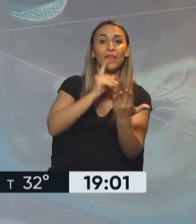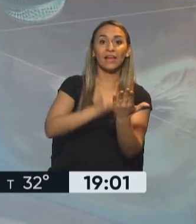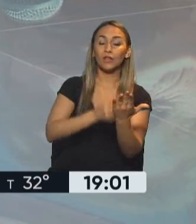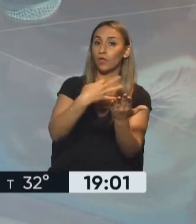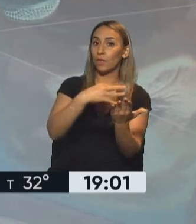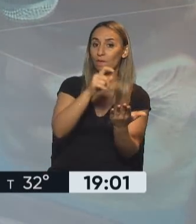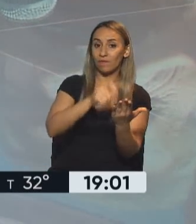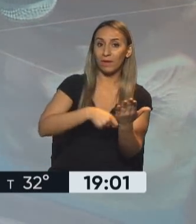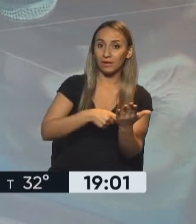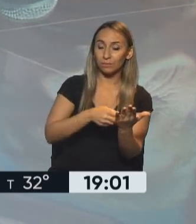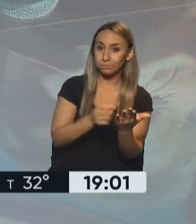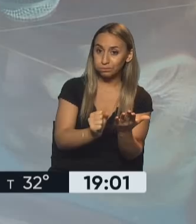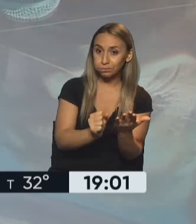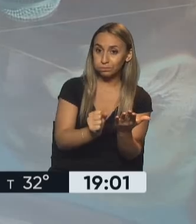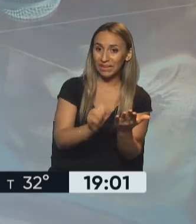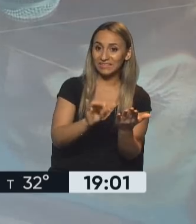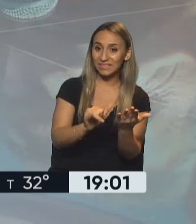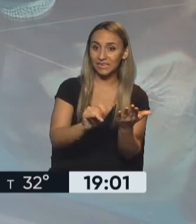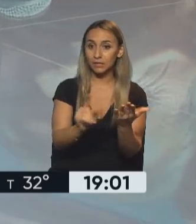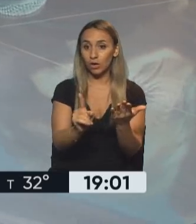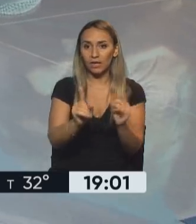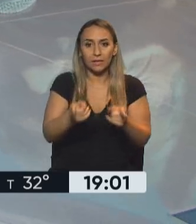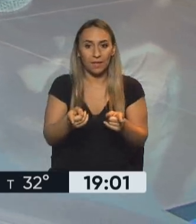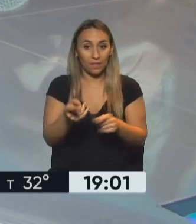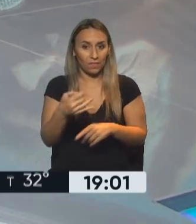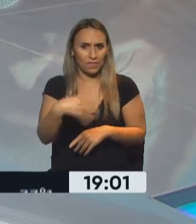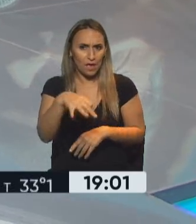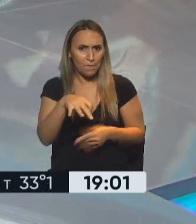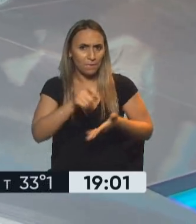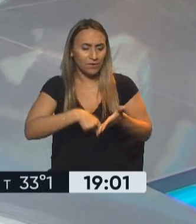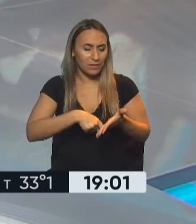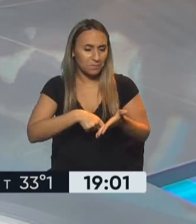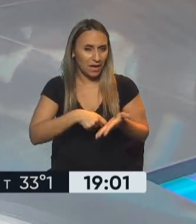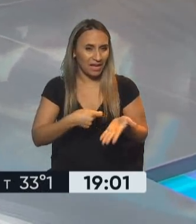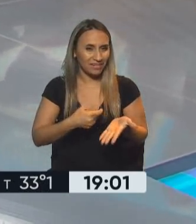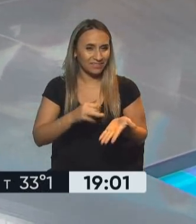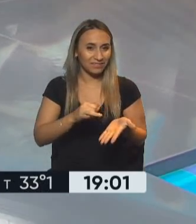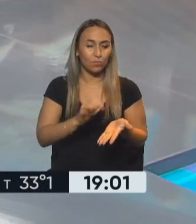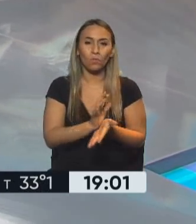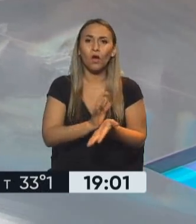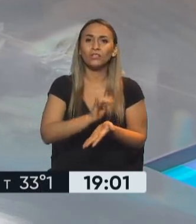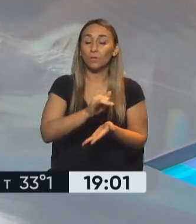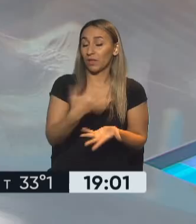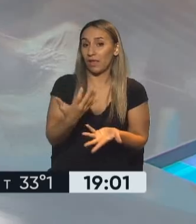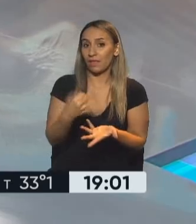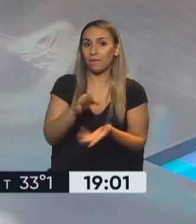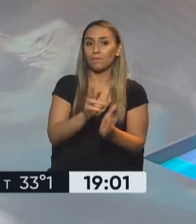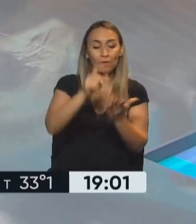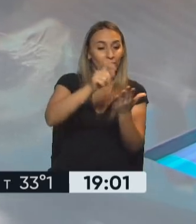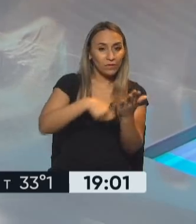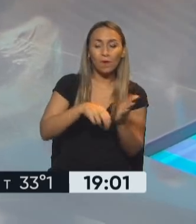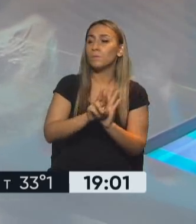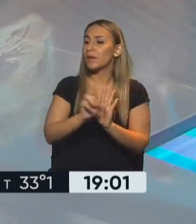y si debía ser firmado, claro. si tenía que ser una condición excluyente para esa declaración. Había que eximirlo. Exacto. Mauricio Macri de